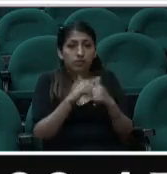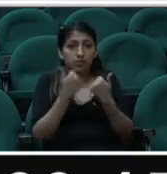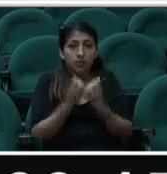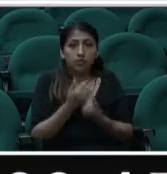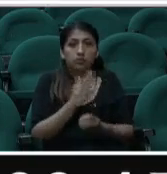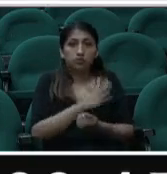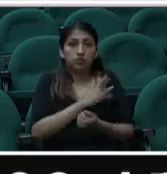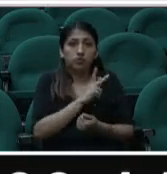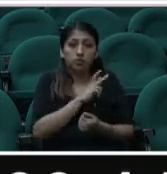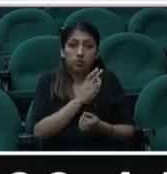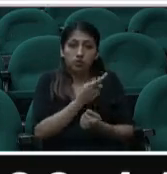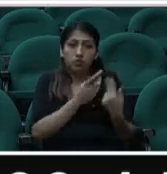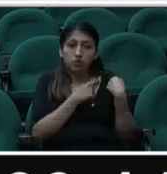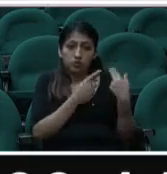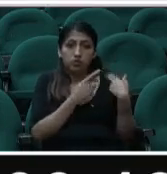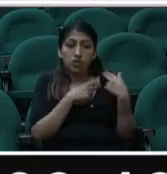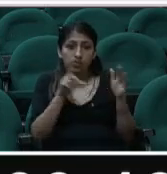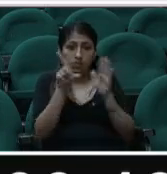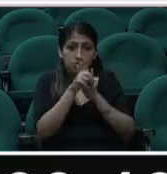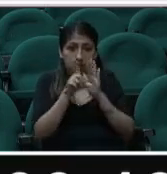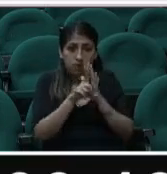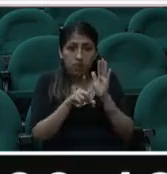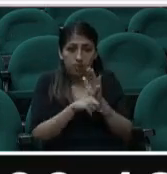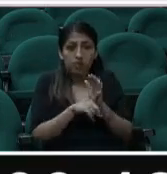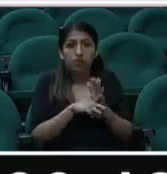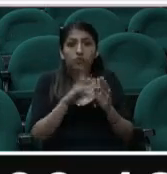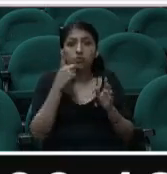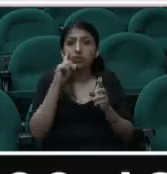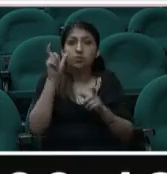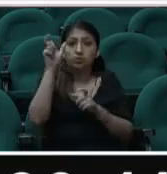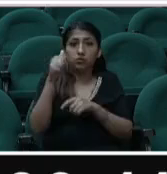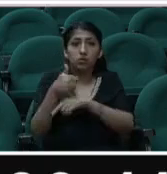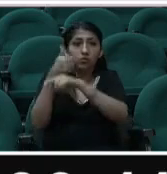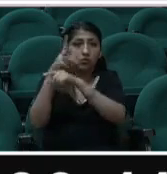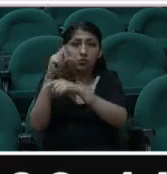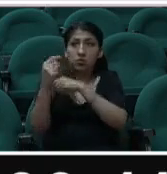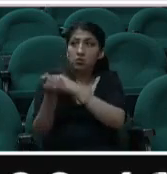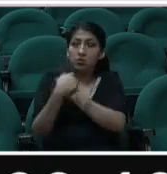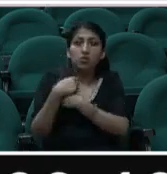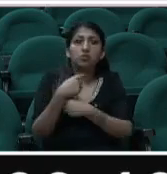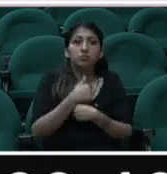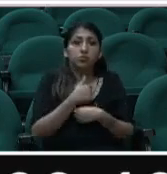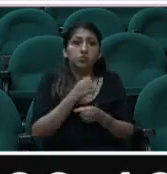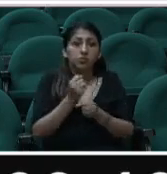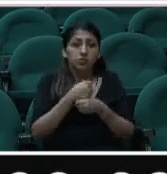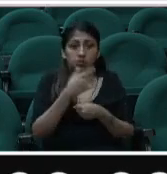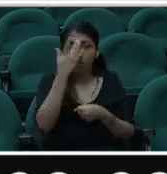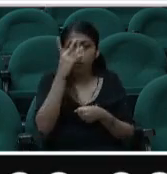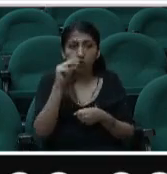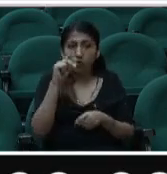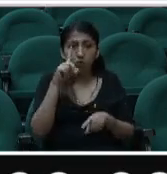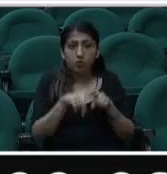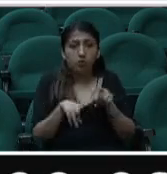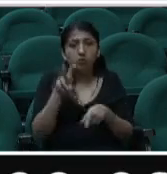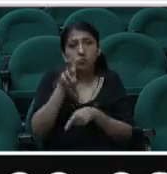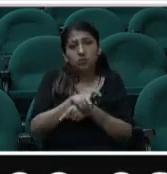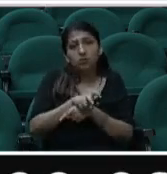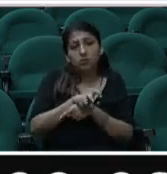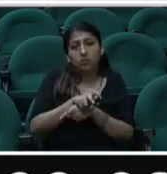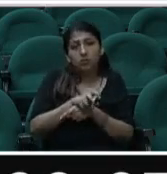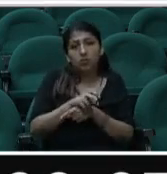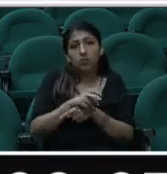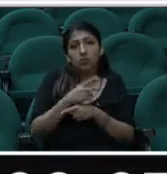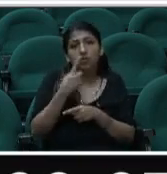seamos quienes hagamos los reglamentos si el ejecutivo no tiene la voluntad política porque no nos podemos sentar